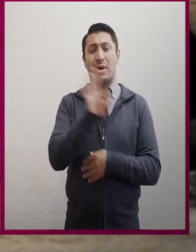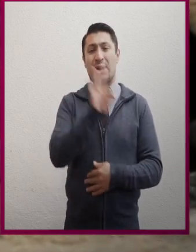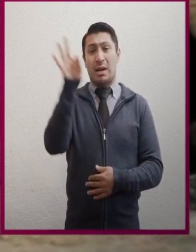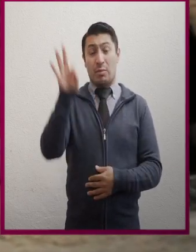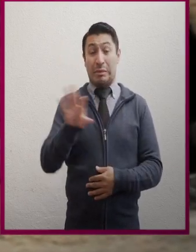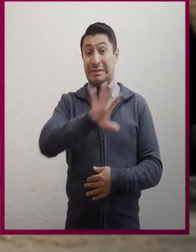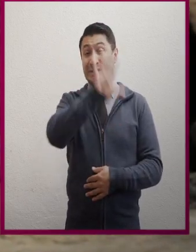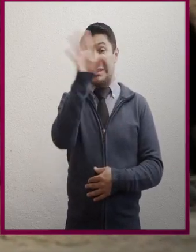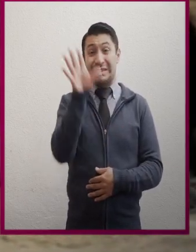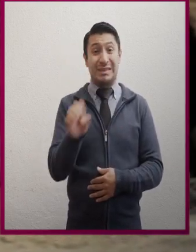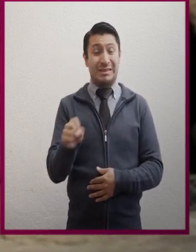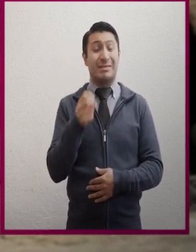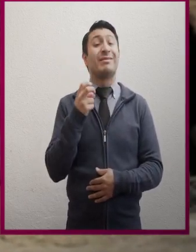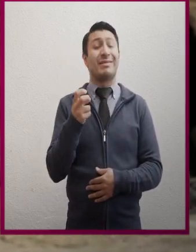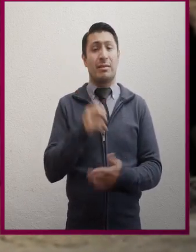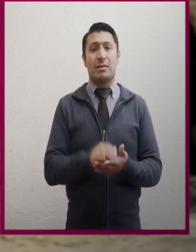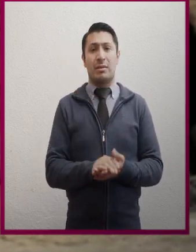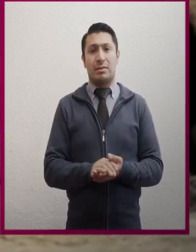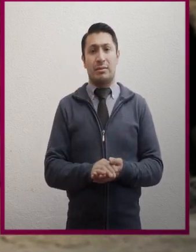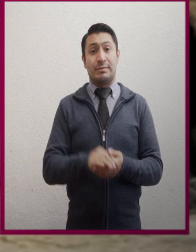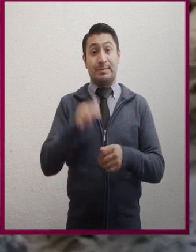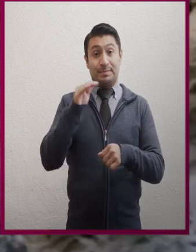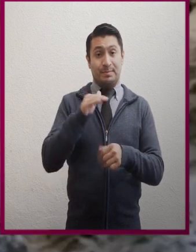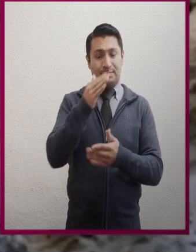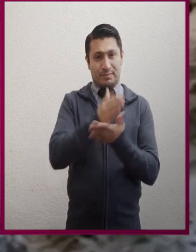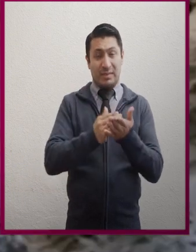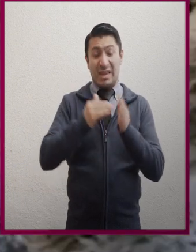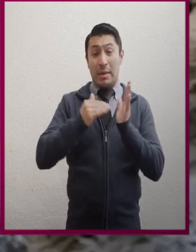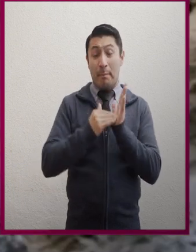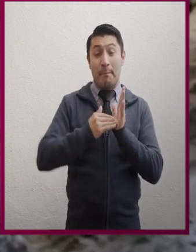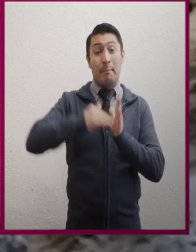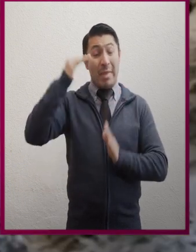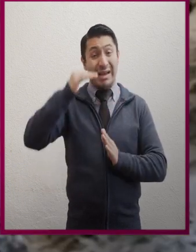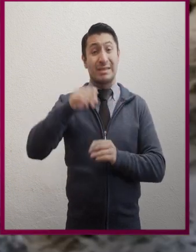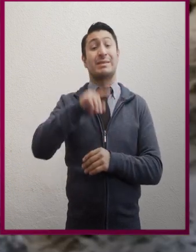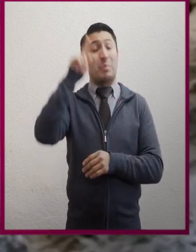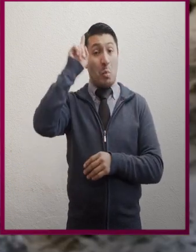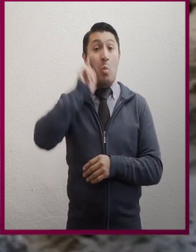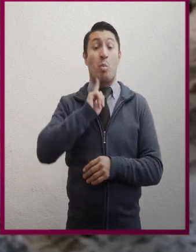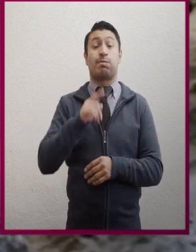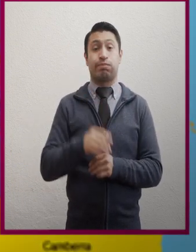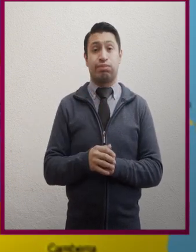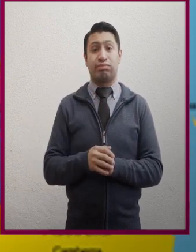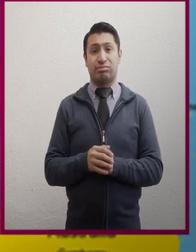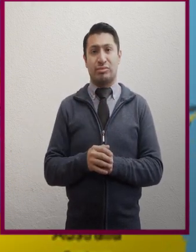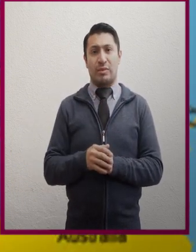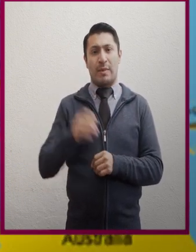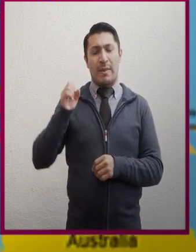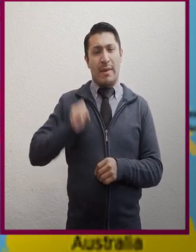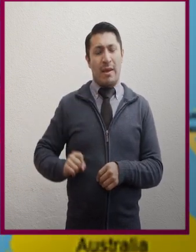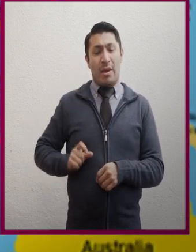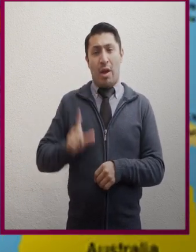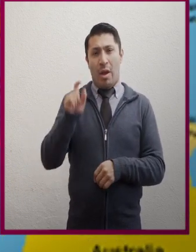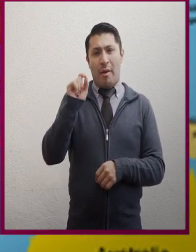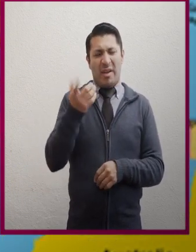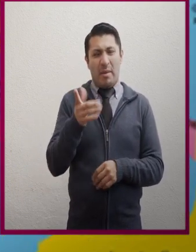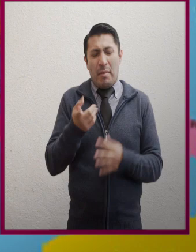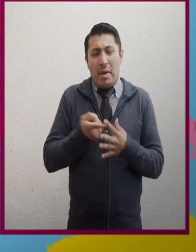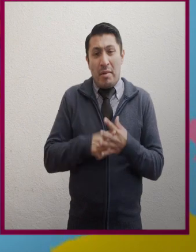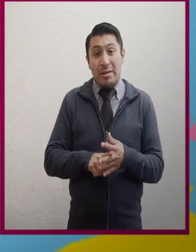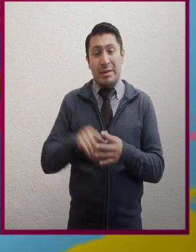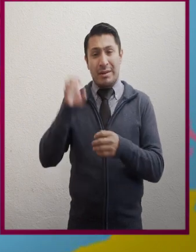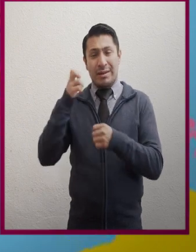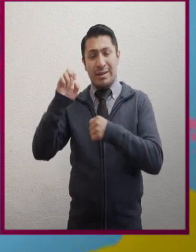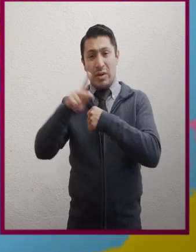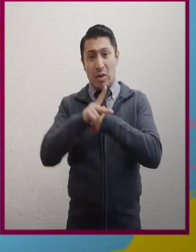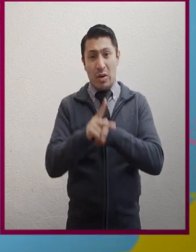el 40% del continente. De esta cantidad, más de la mitad son mujeres. Hasta principios del siglo XX,